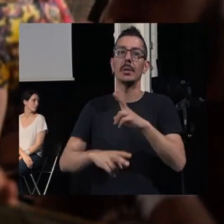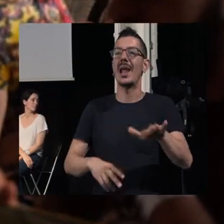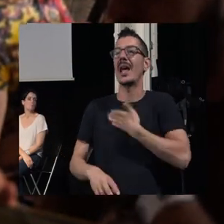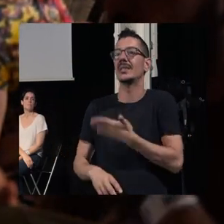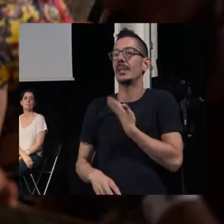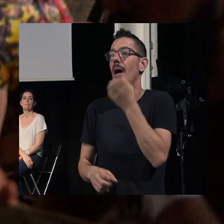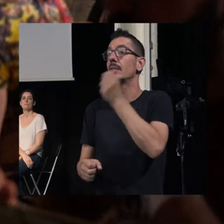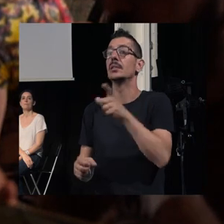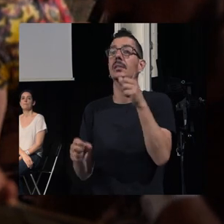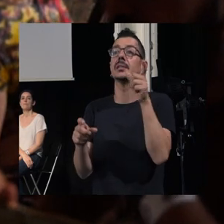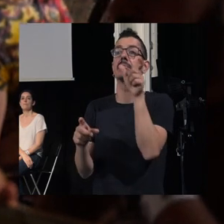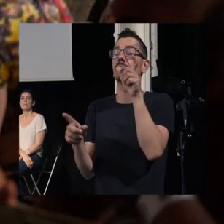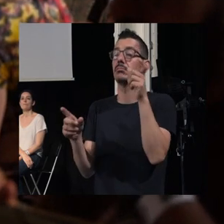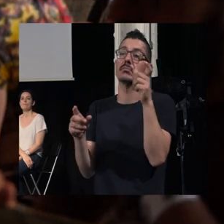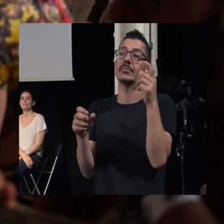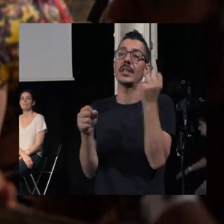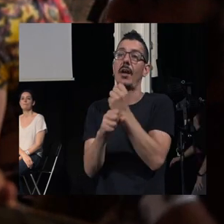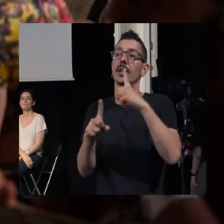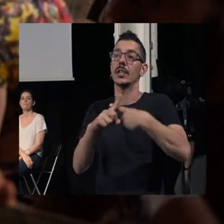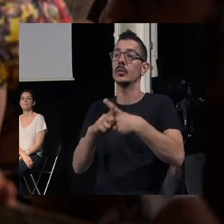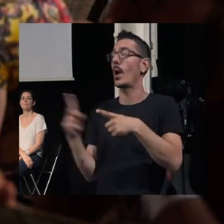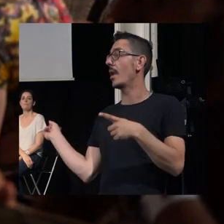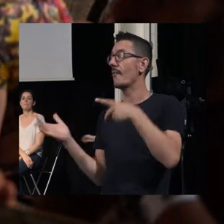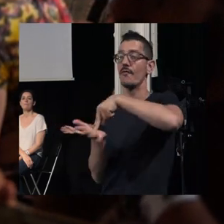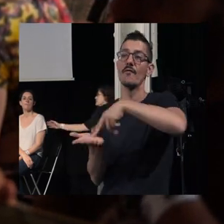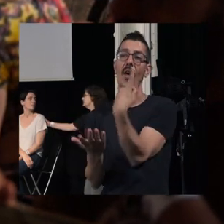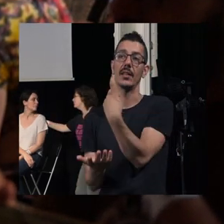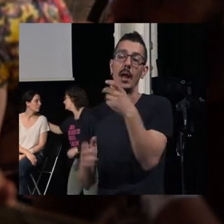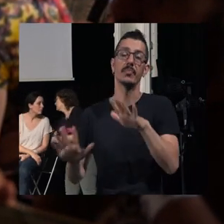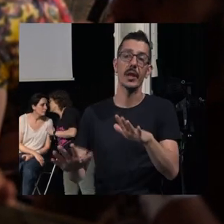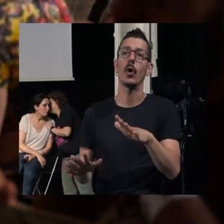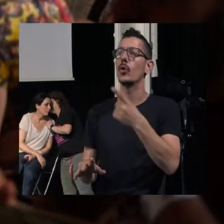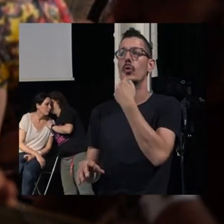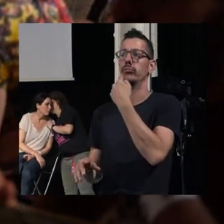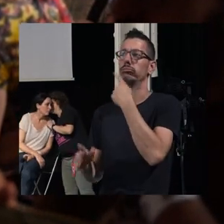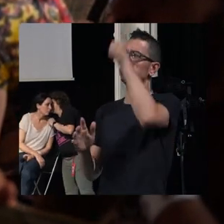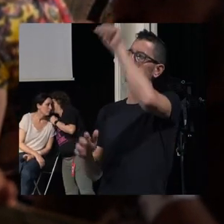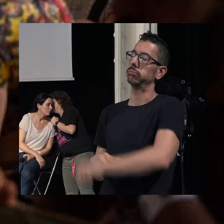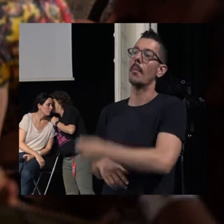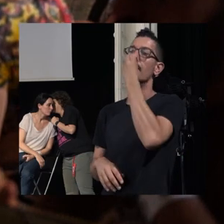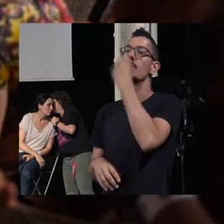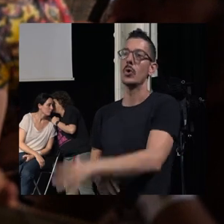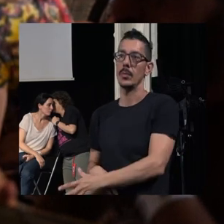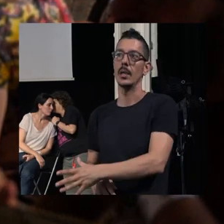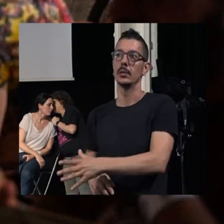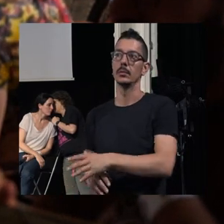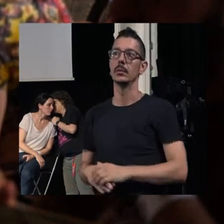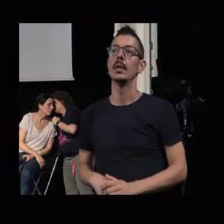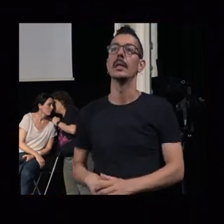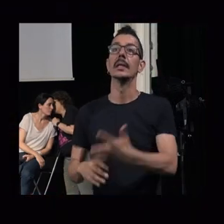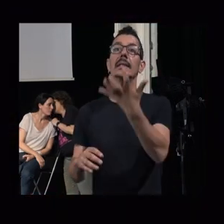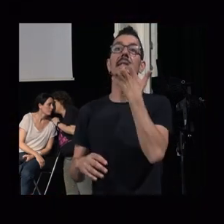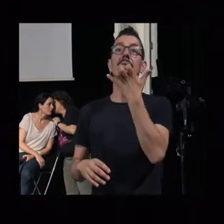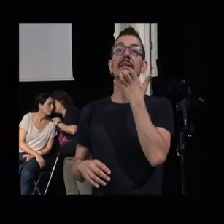trabajadora, pero lo habéis dicho muy bien. Si no fuera por nosotras, no estaríais dando todas esas voces que estáis dando ahora